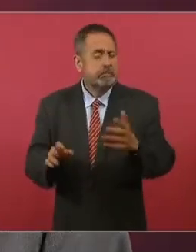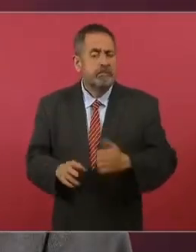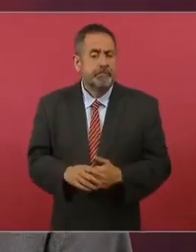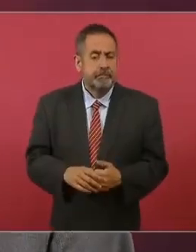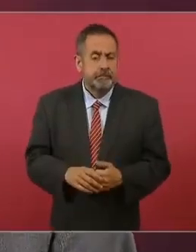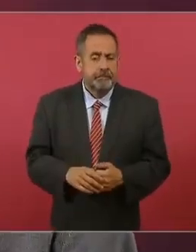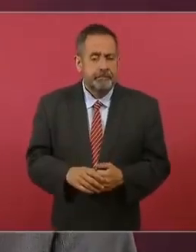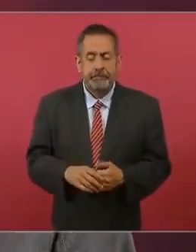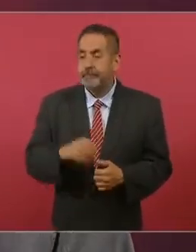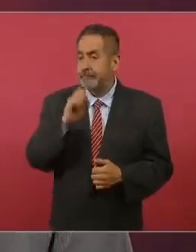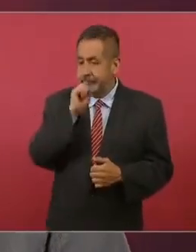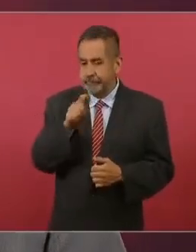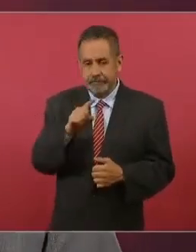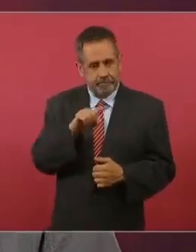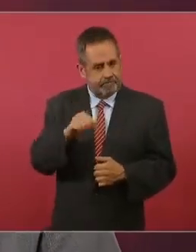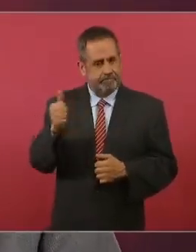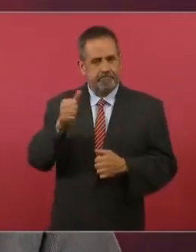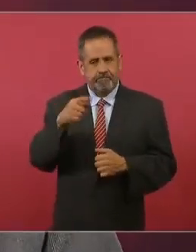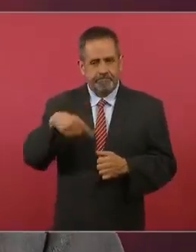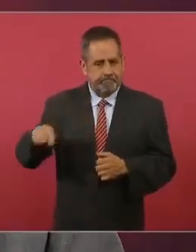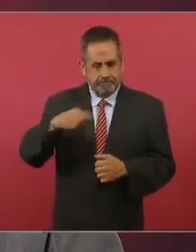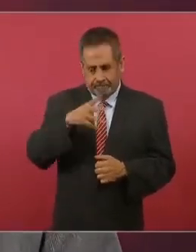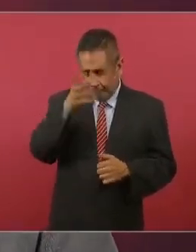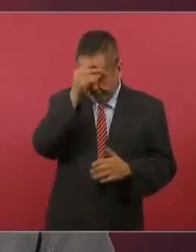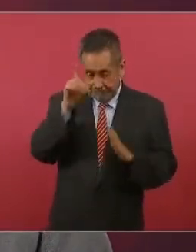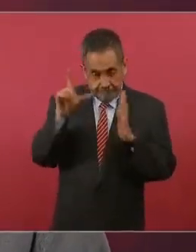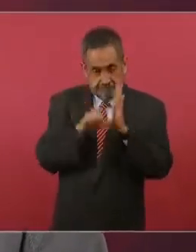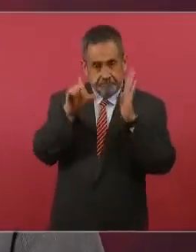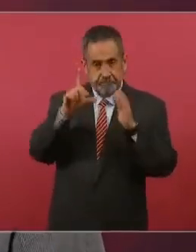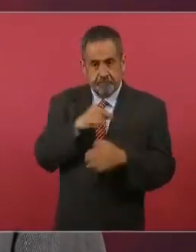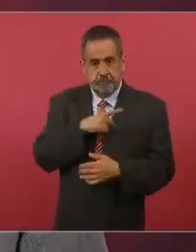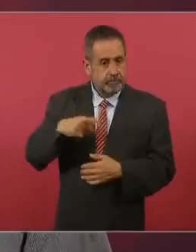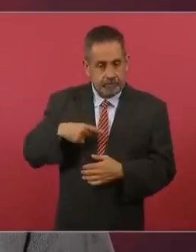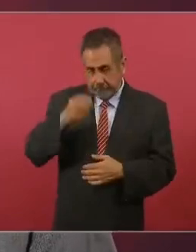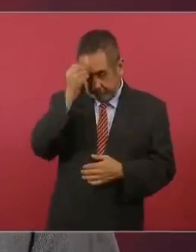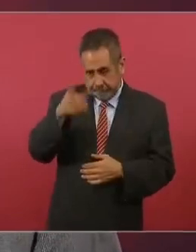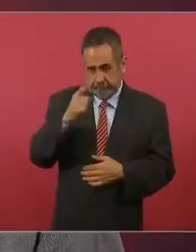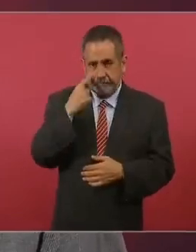es otra lección que no debemos de olvidar,